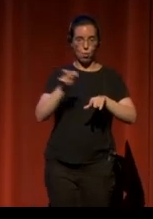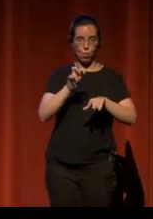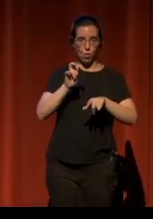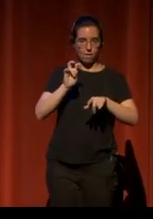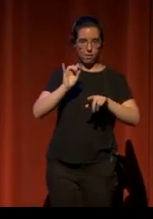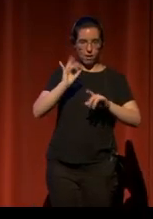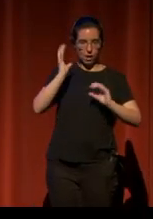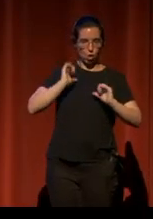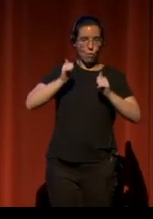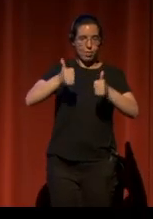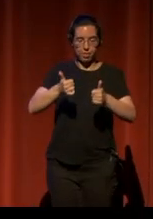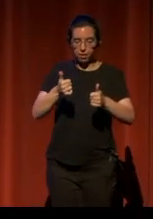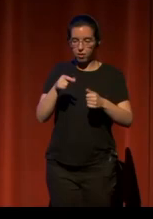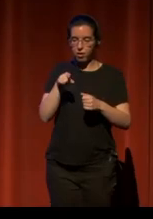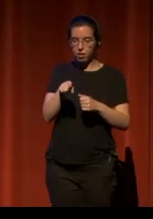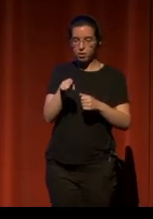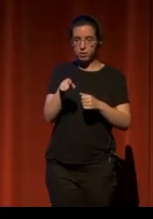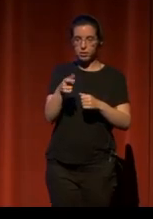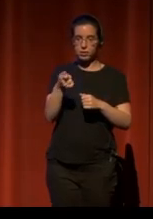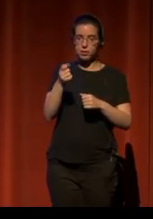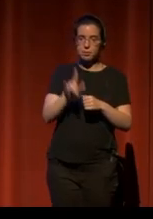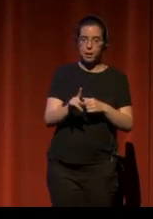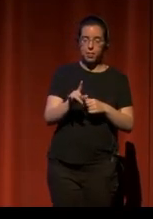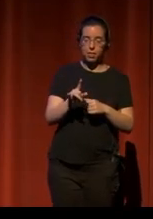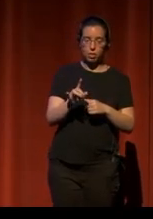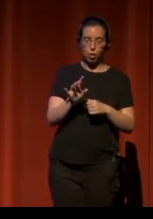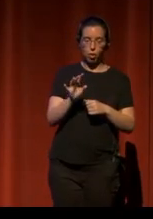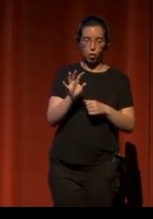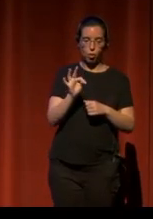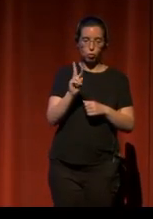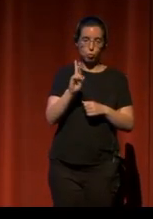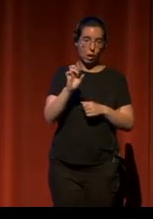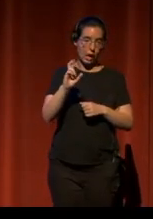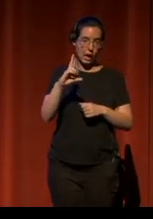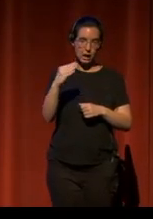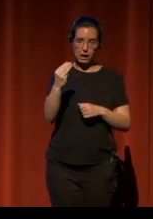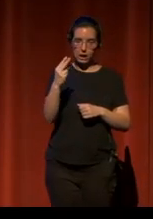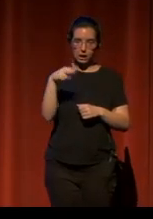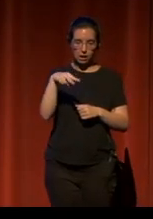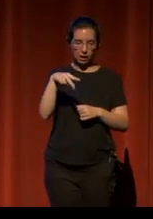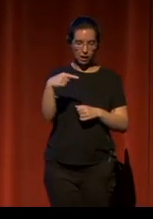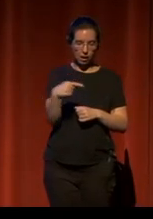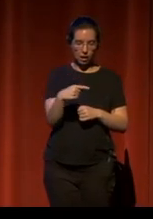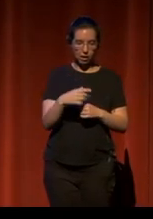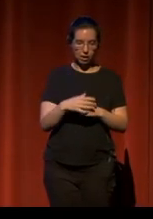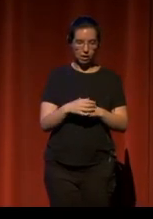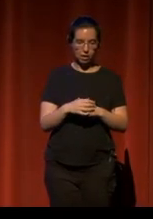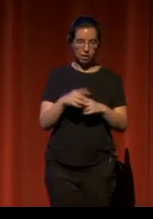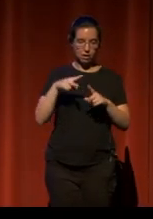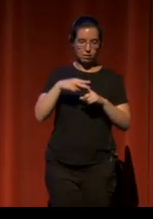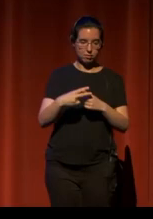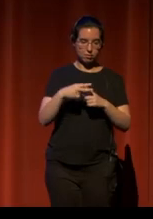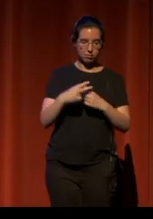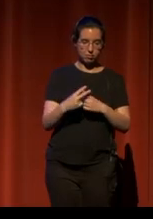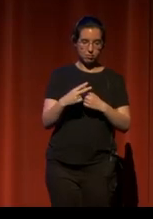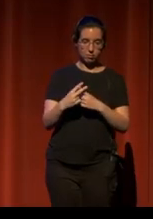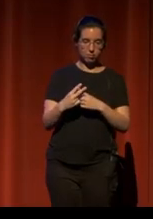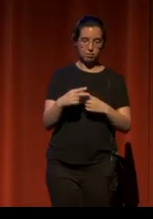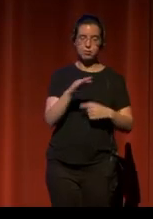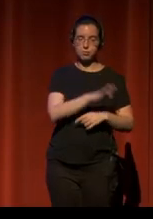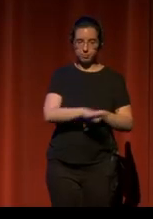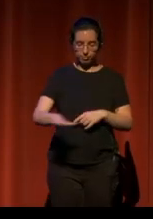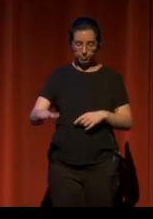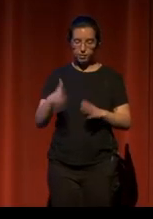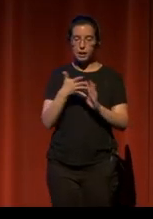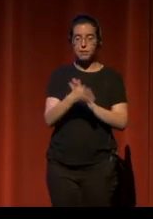alguna forma una especie de toolkit un gran toolkit en el que eh Bueno podemos promover la innovación sistémica de una